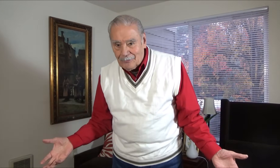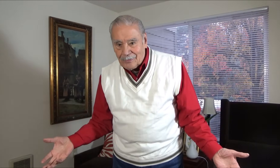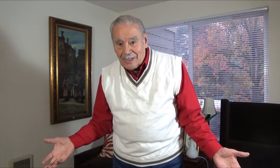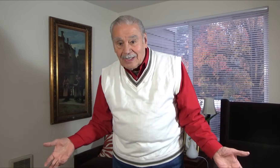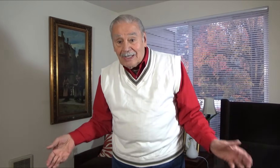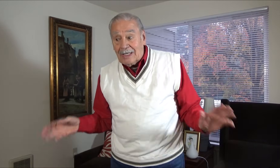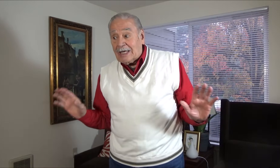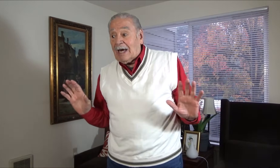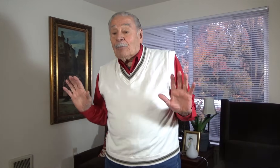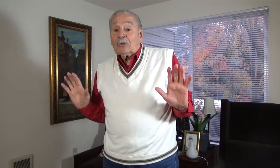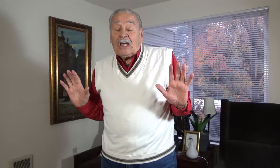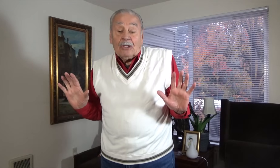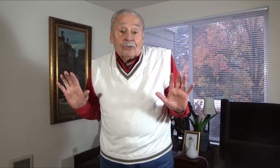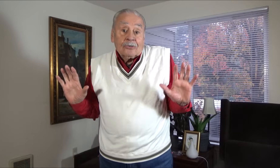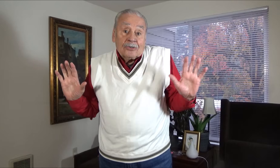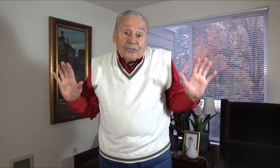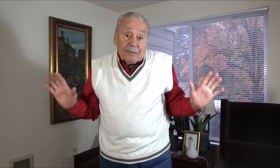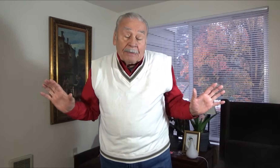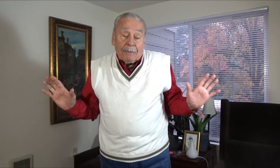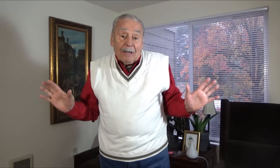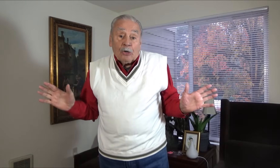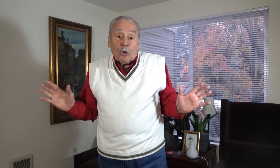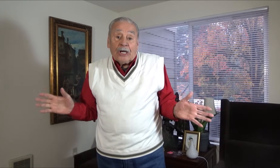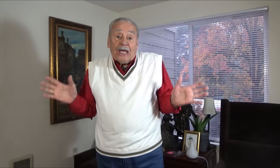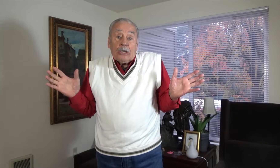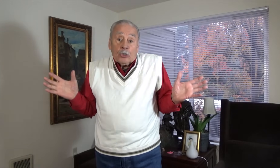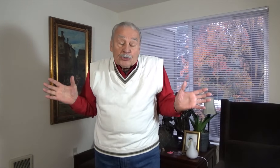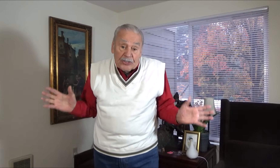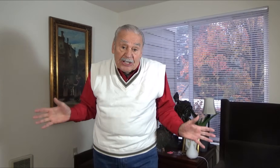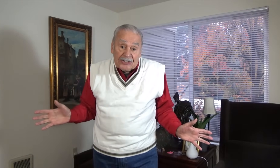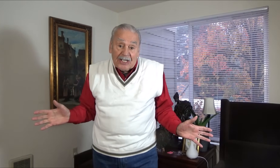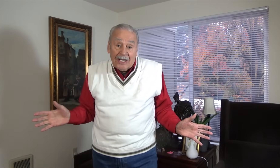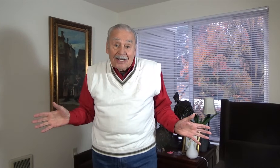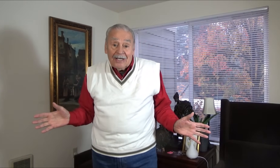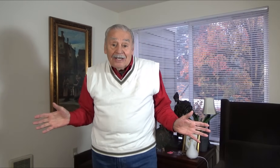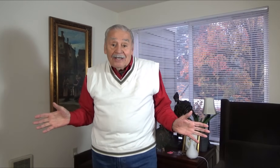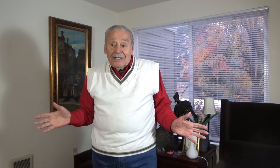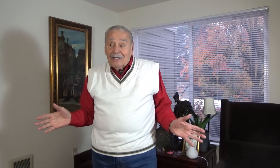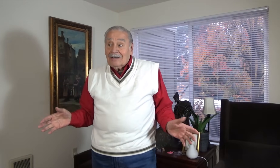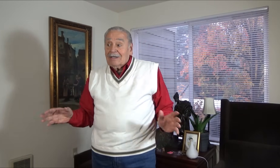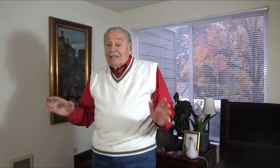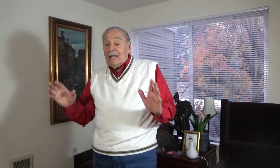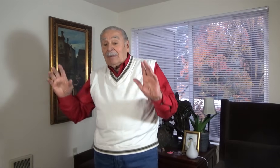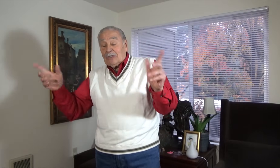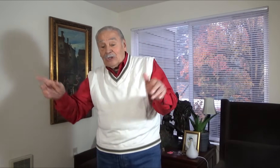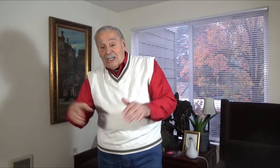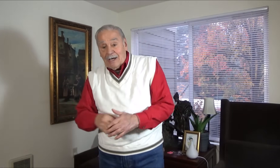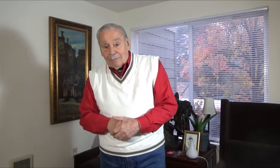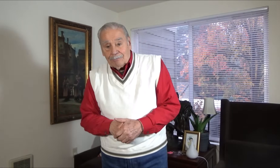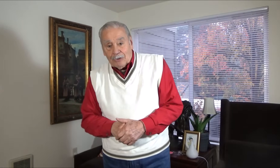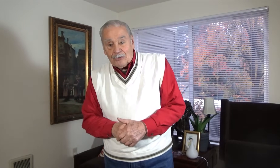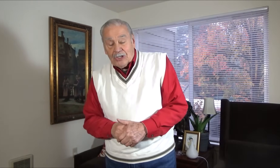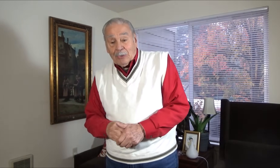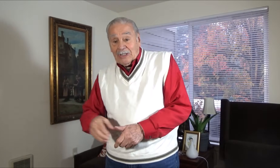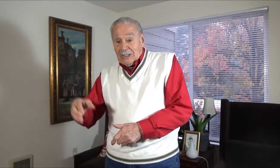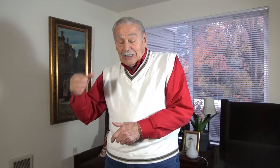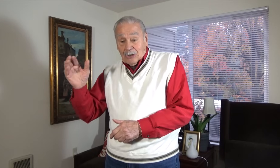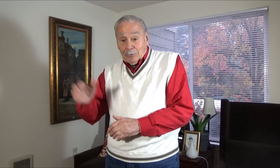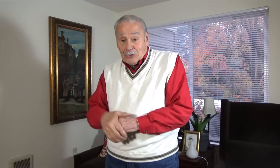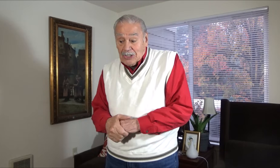ofrecido y que han votado, yo no sé bajo qué inconsciencia, la mayoría de